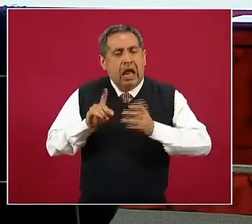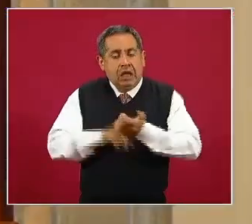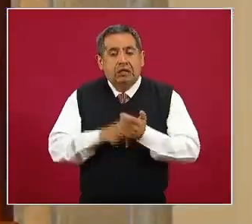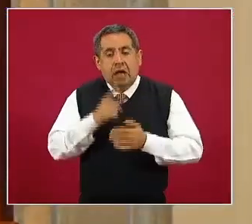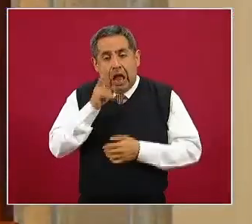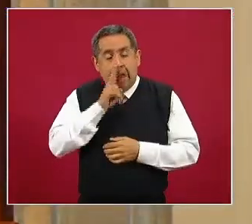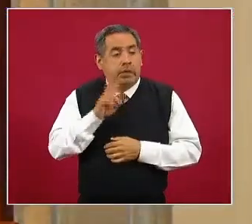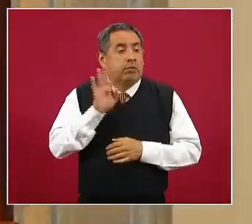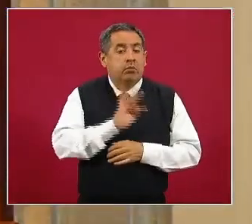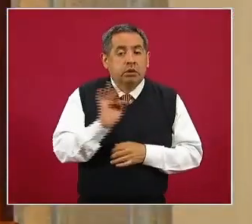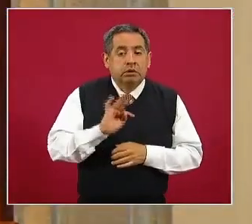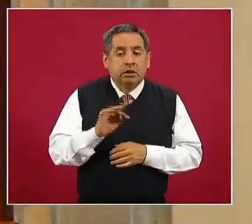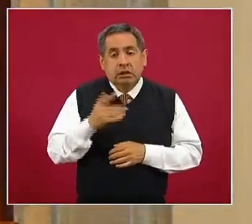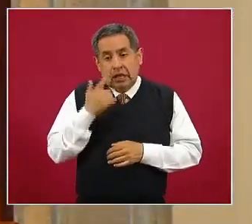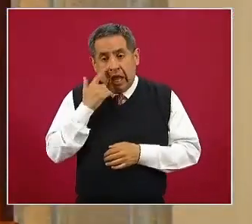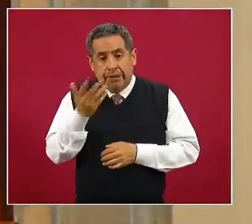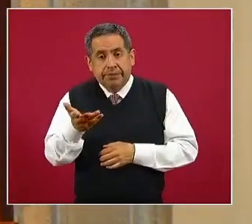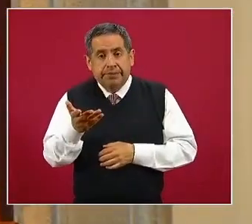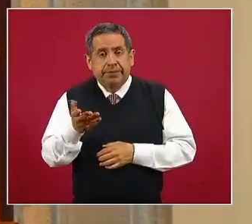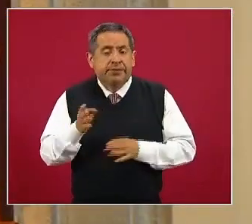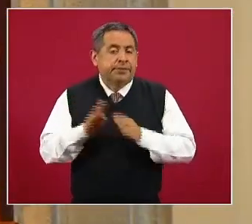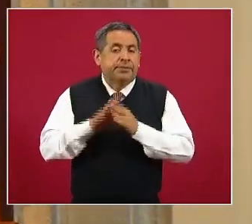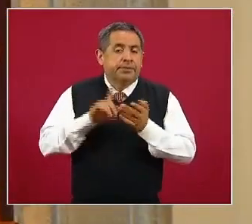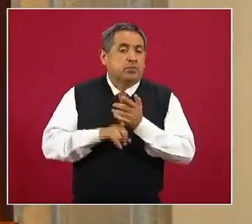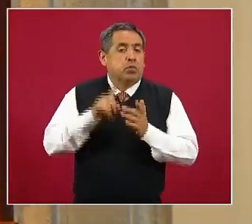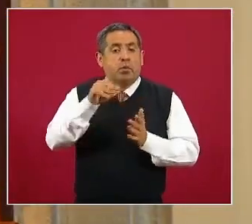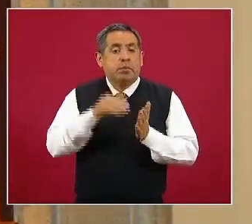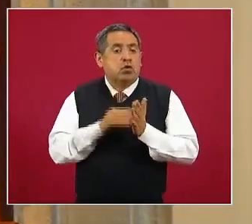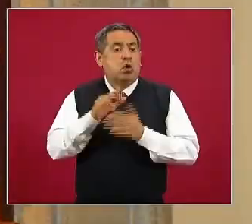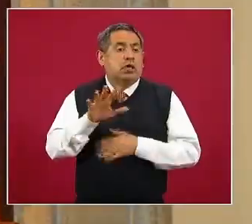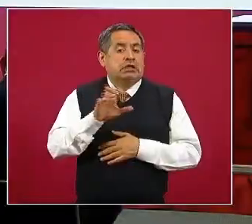la posibilidad, y en este caso a